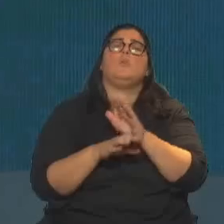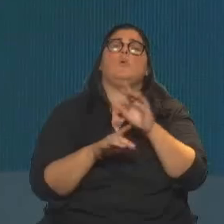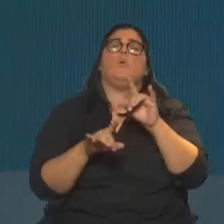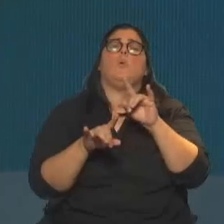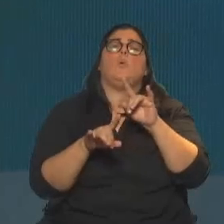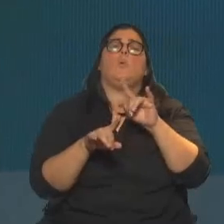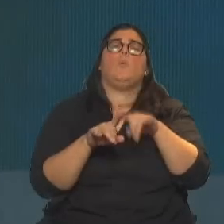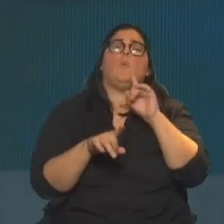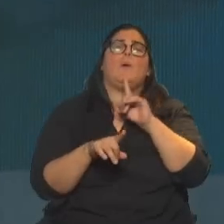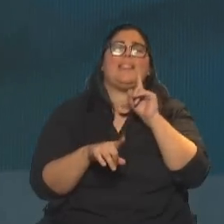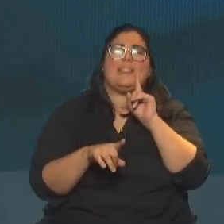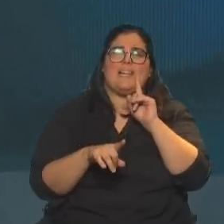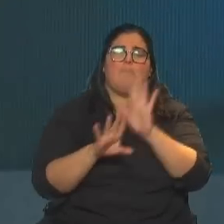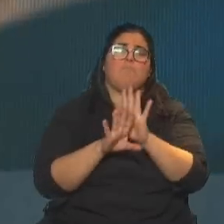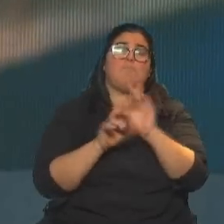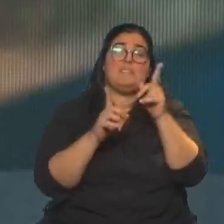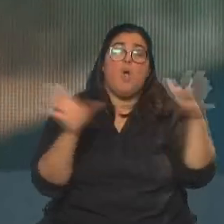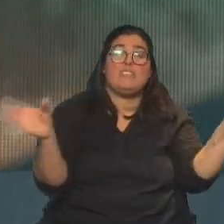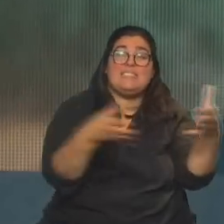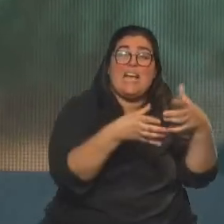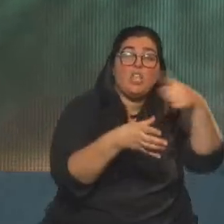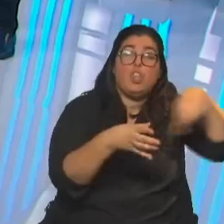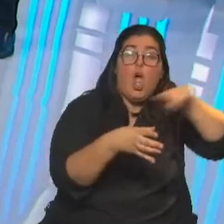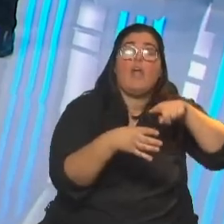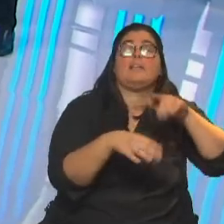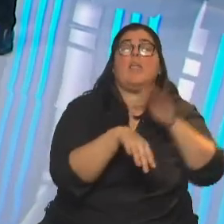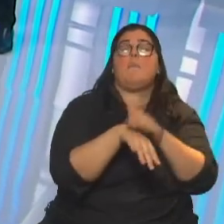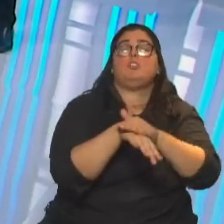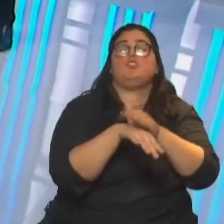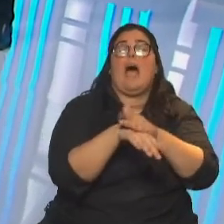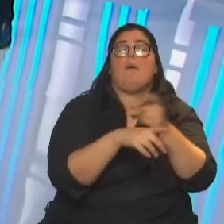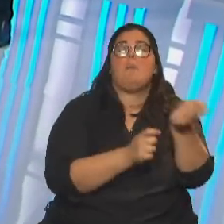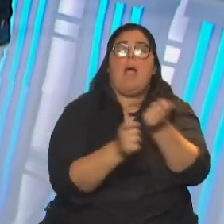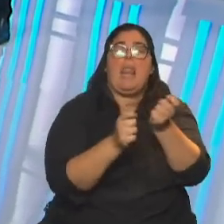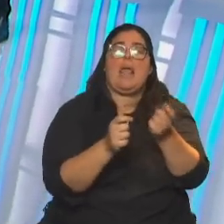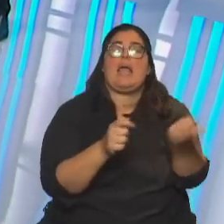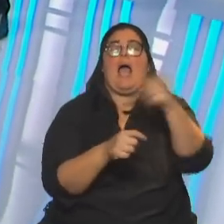los sectores dentro del Parlamento que conducen al resto del